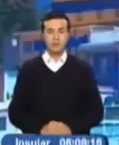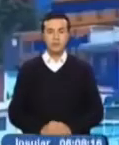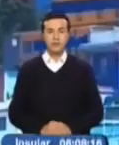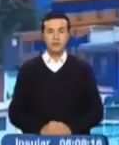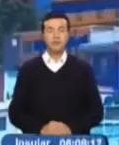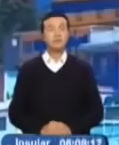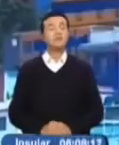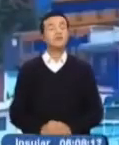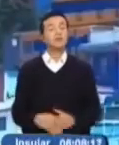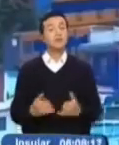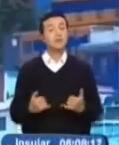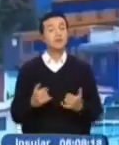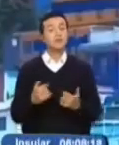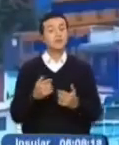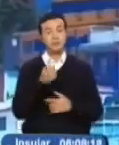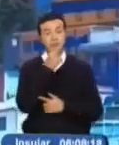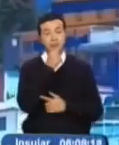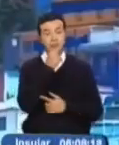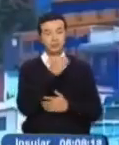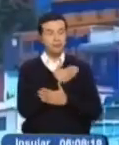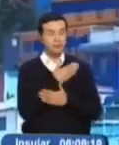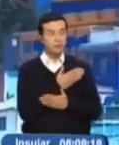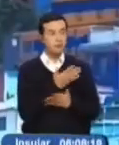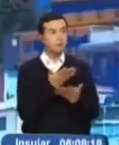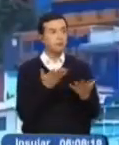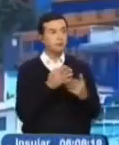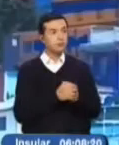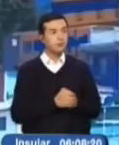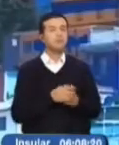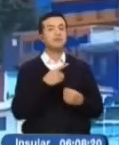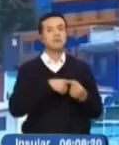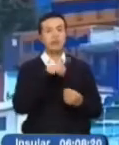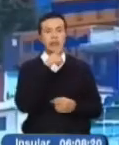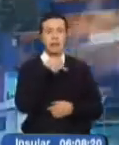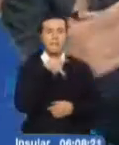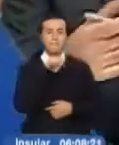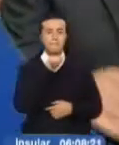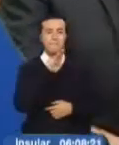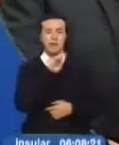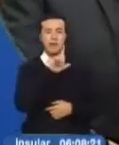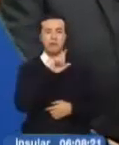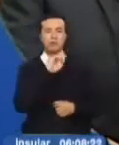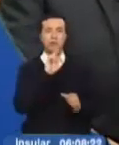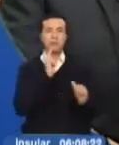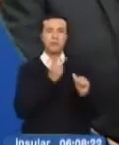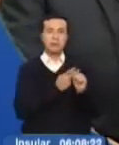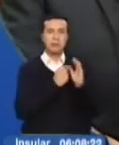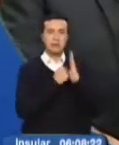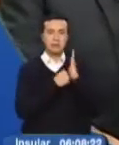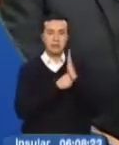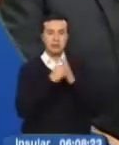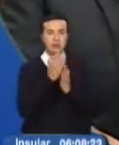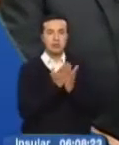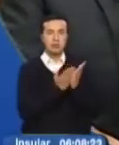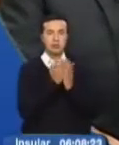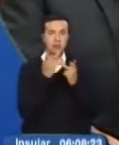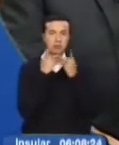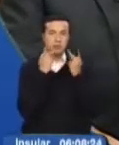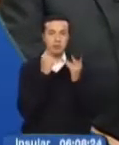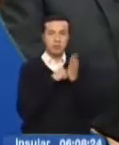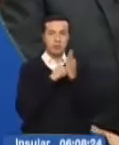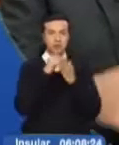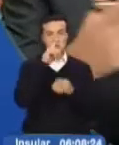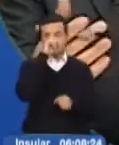momento de la entrevista solo vamos a esta hora desde el estudio de quito a pablo calle viceministro del servicio público del